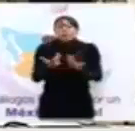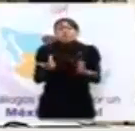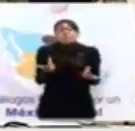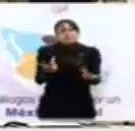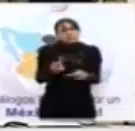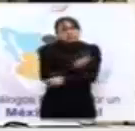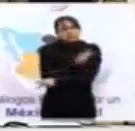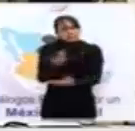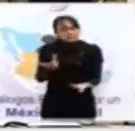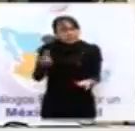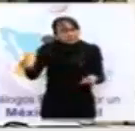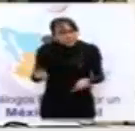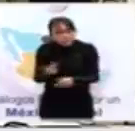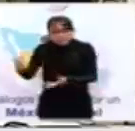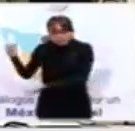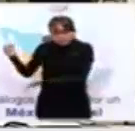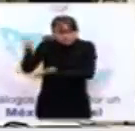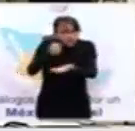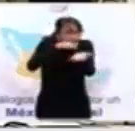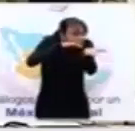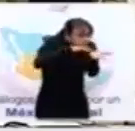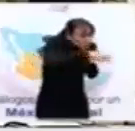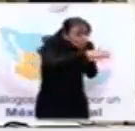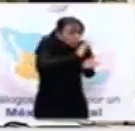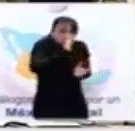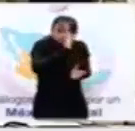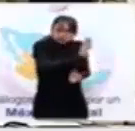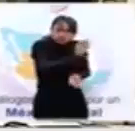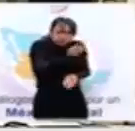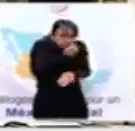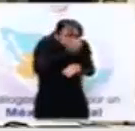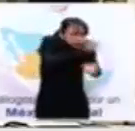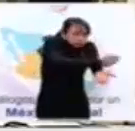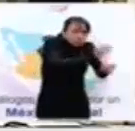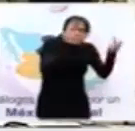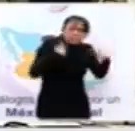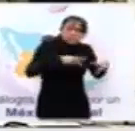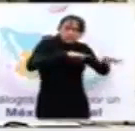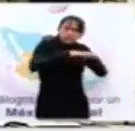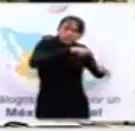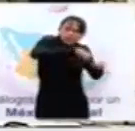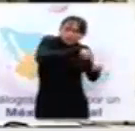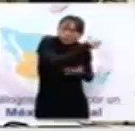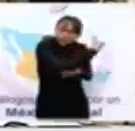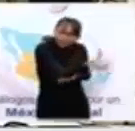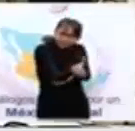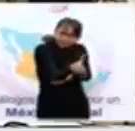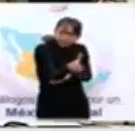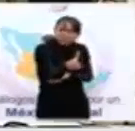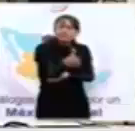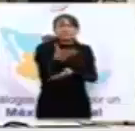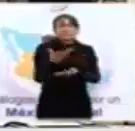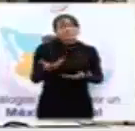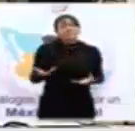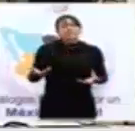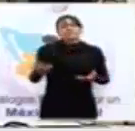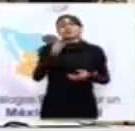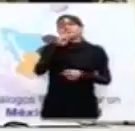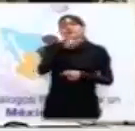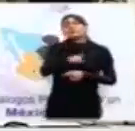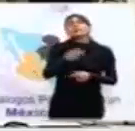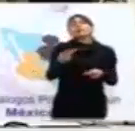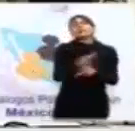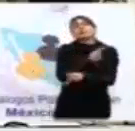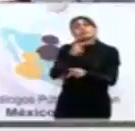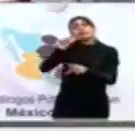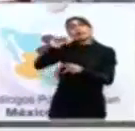el aplicar subsidios directos a los productores. Y nosotros hemos visto cómo las competencias con los países con